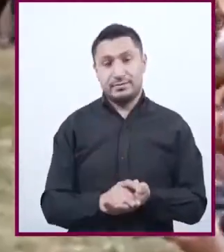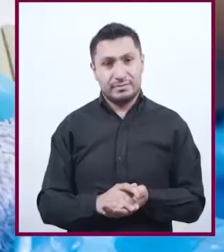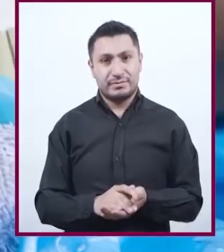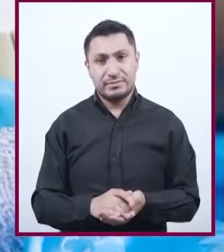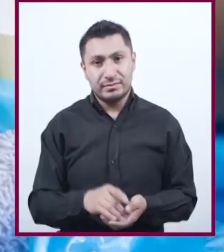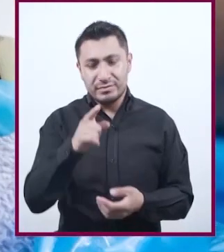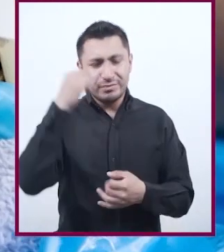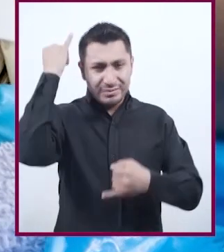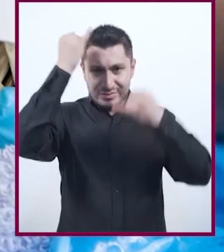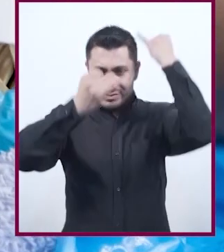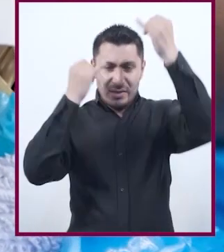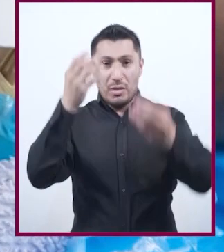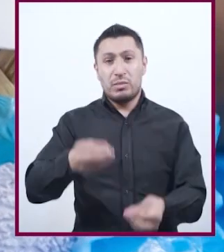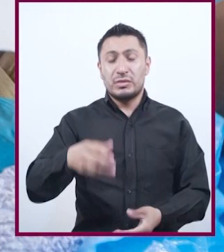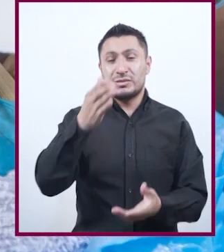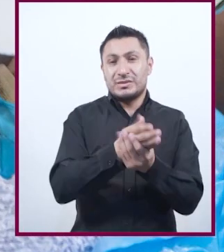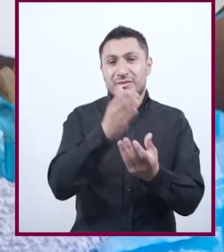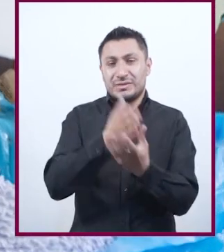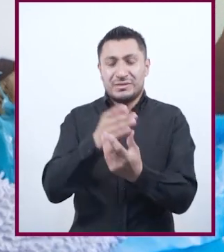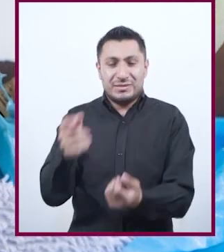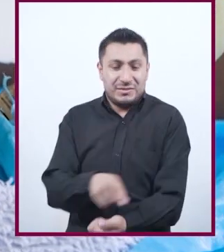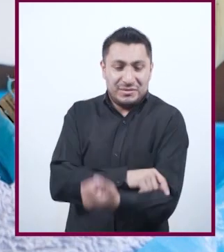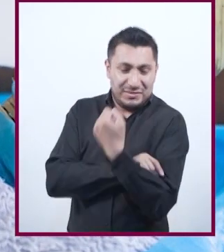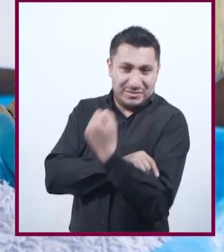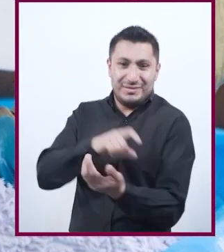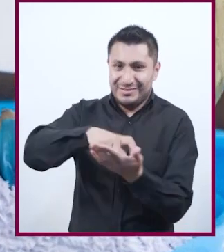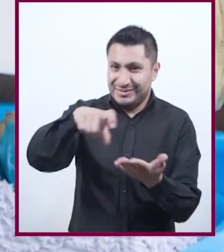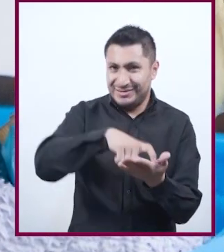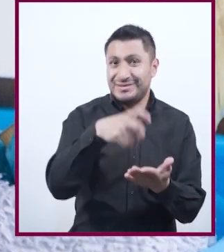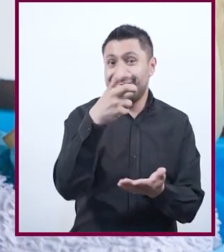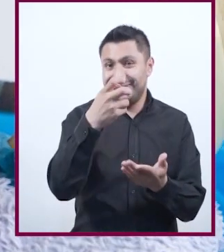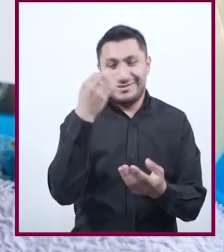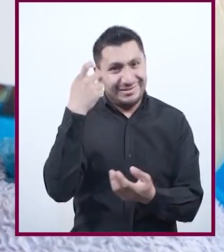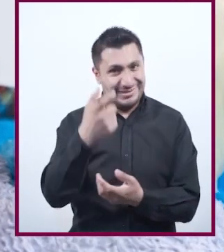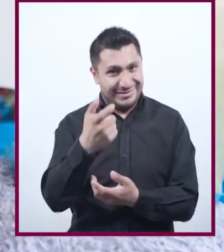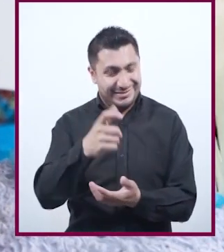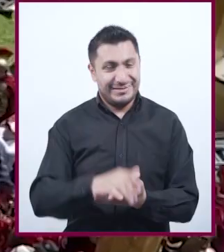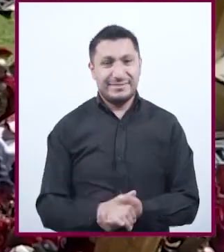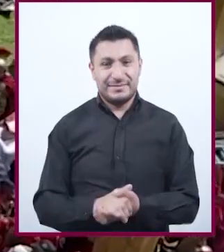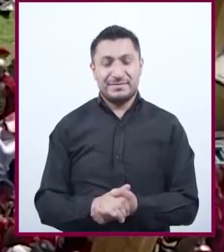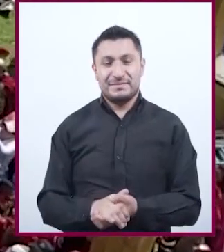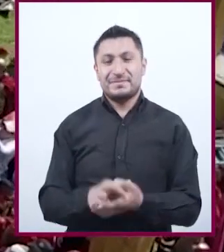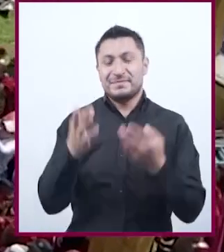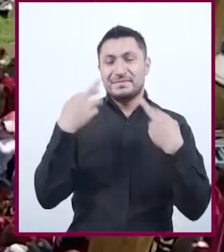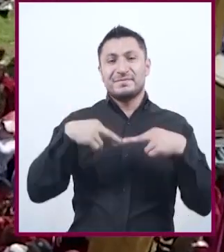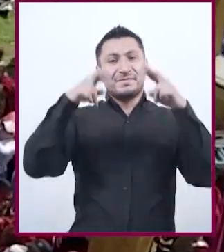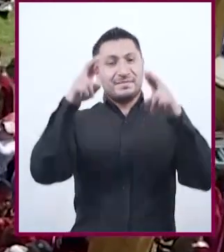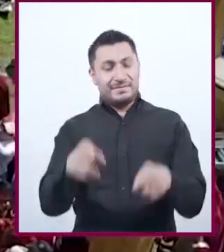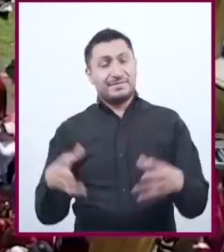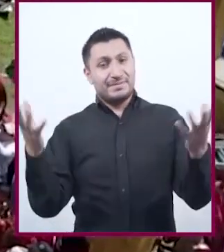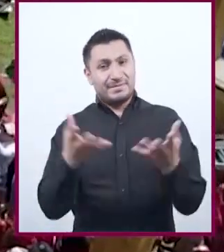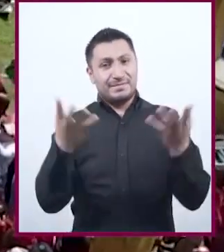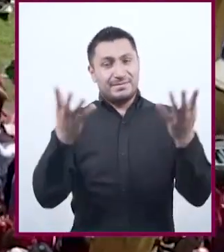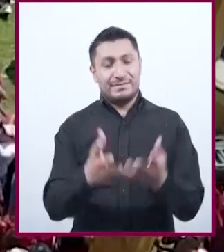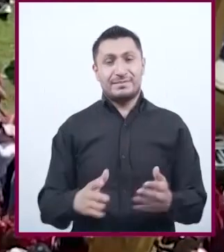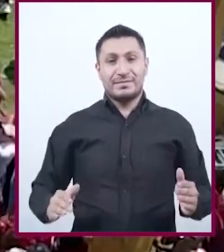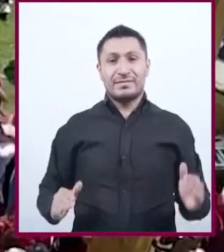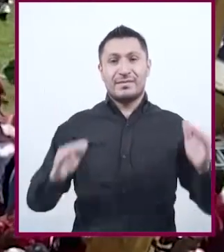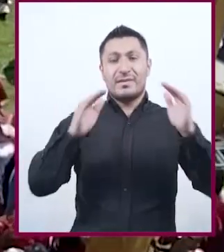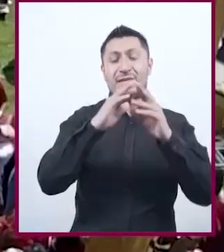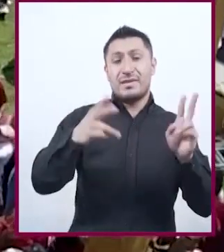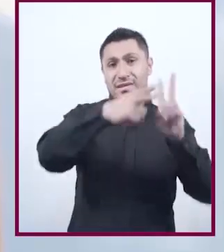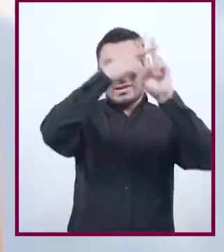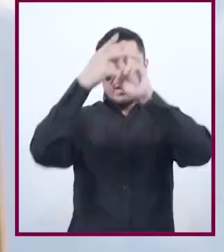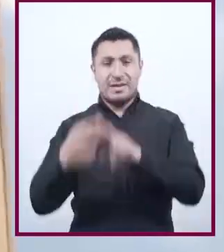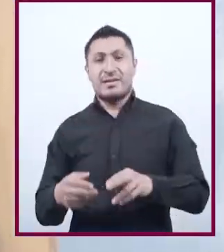mano. ¿Te imaginas el montón de tacos de canasta que se pueden comprar con ese dinero? Esta representación se lleva a cabo en el